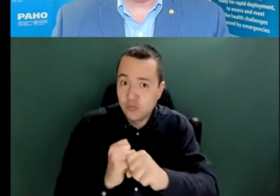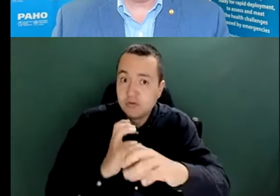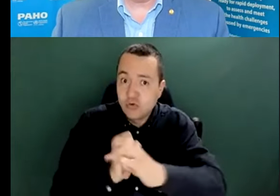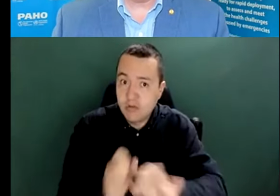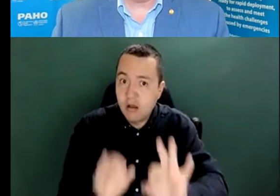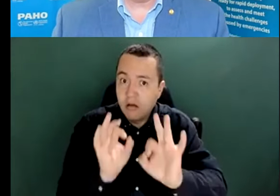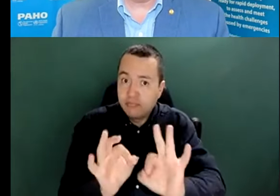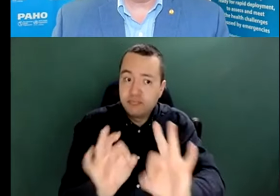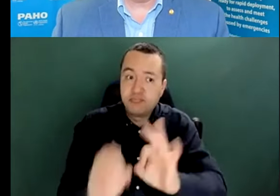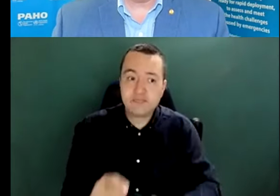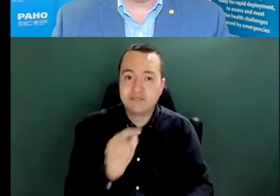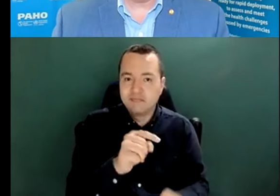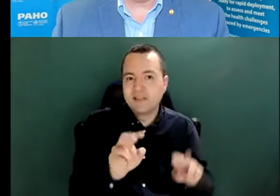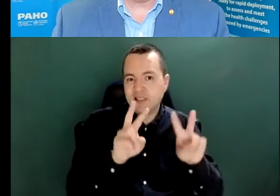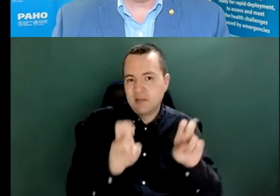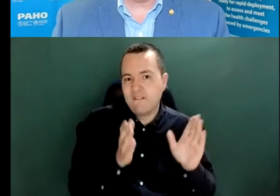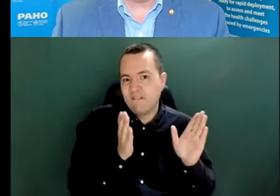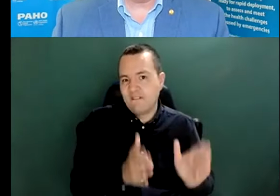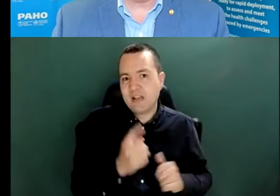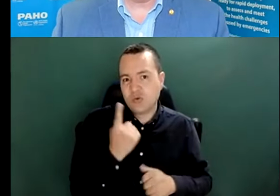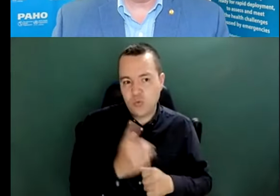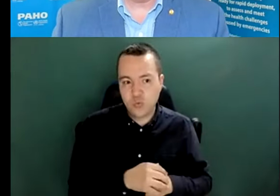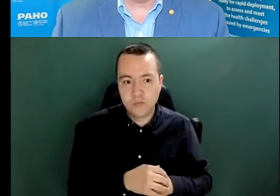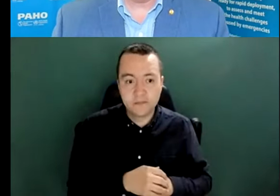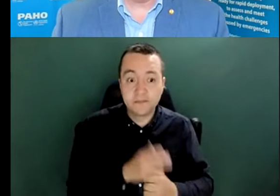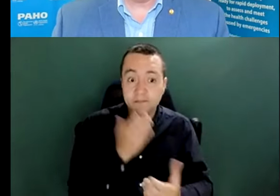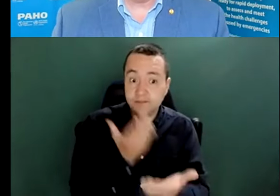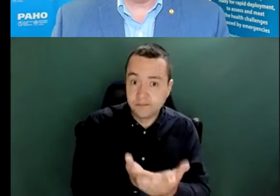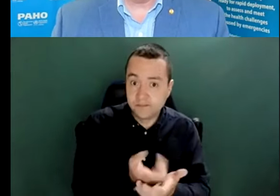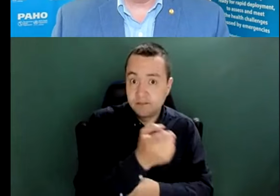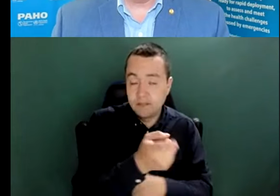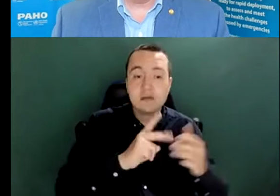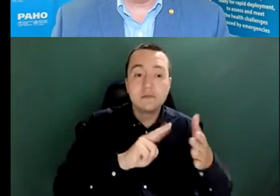fase 1. Vamos a expandir para incluir más de las